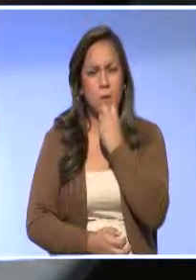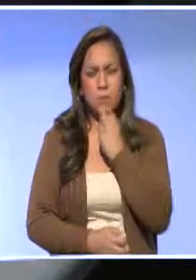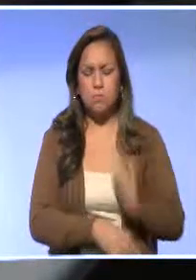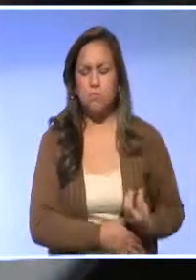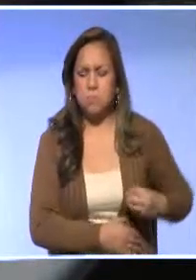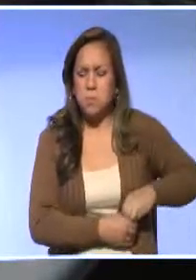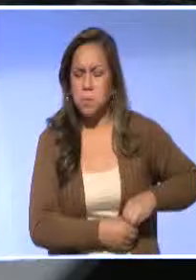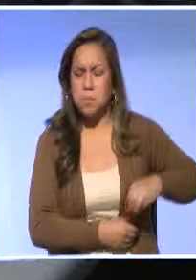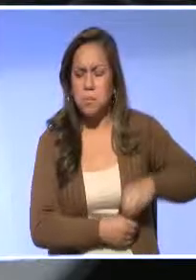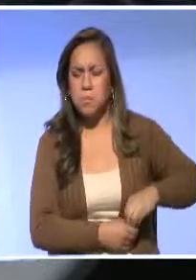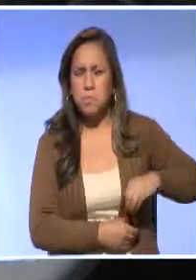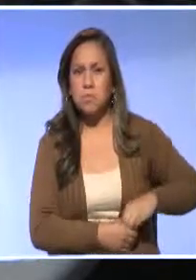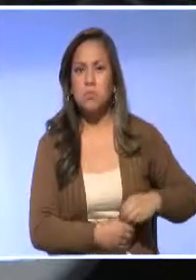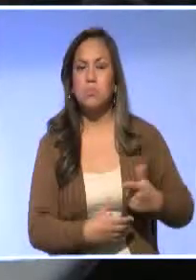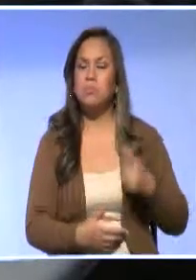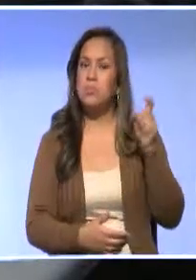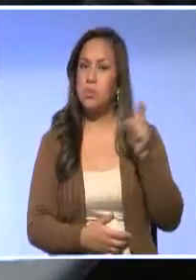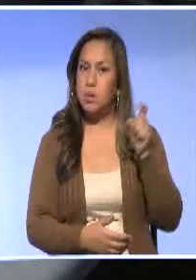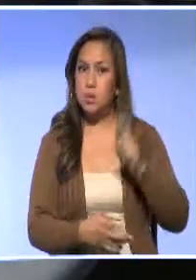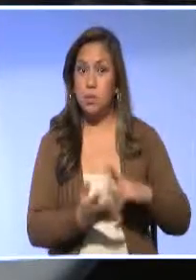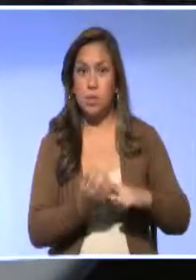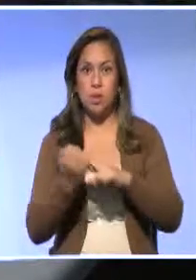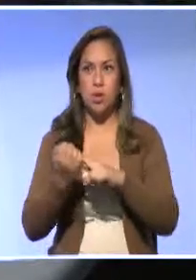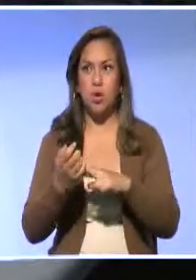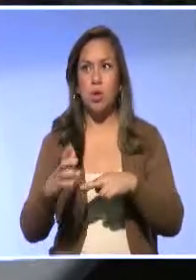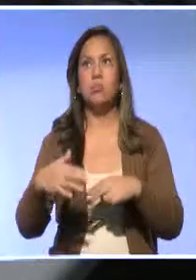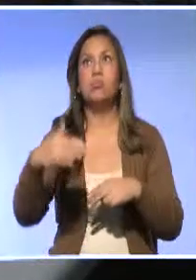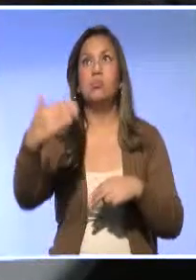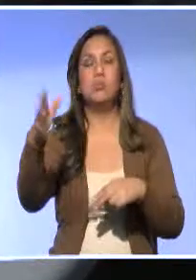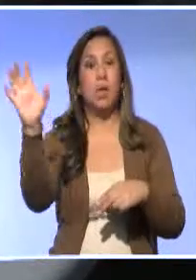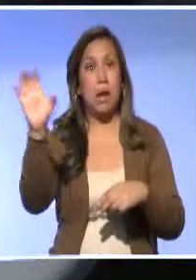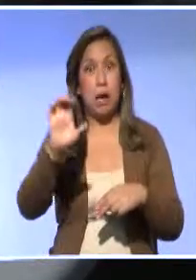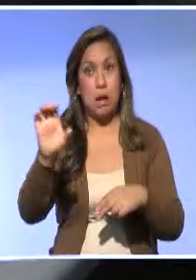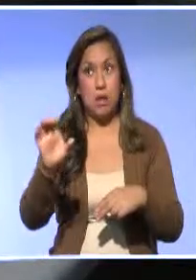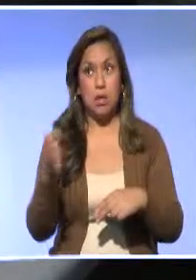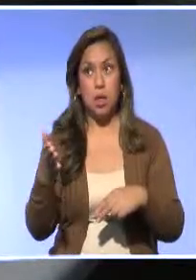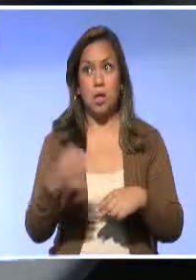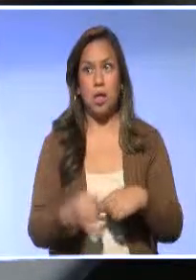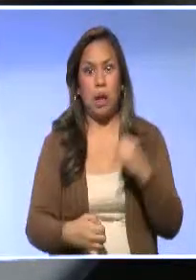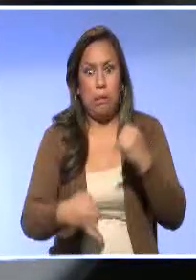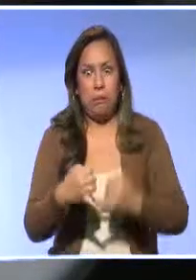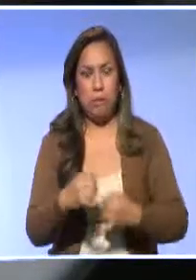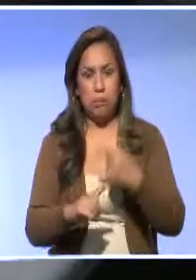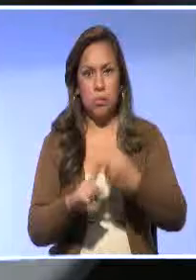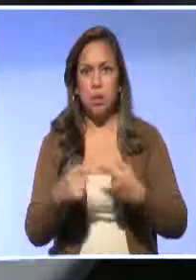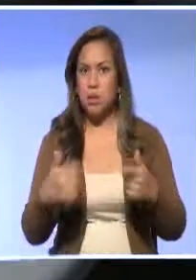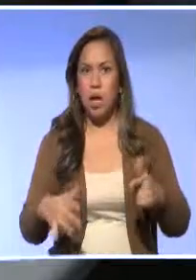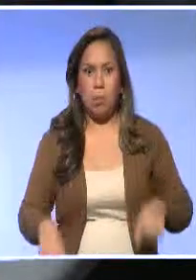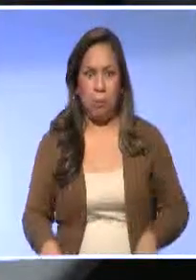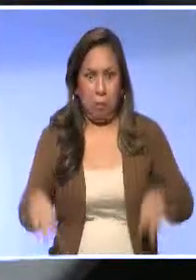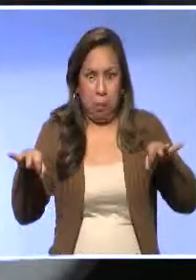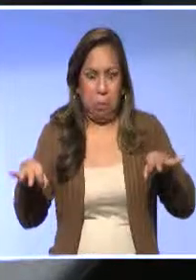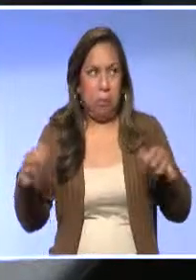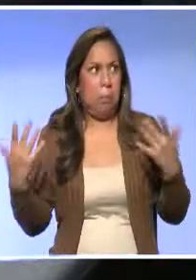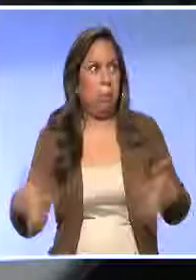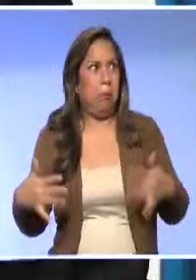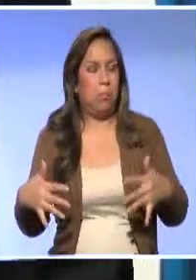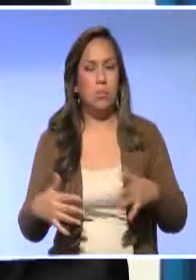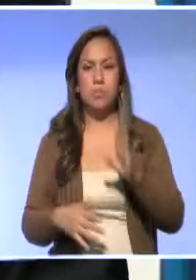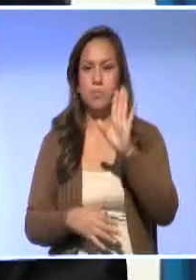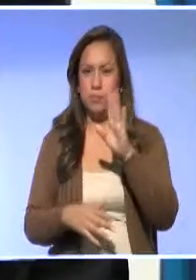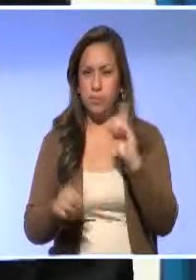nuestros recursos ahora se prolonguen hasta el mes de enero y bueno no llegue a fin de mes diga ya me quedé sin dinero bueno varios factores